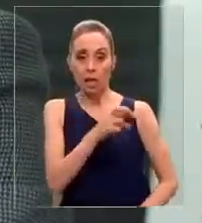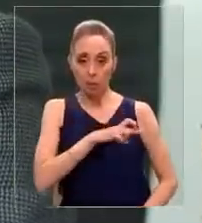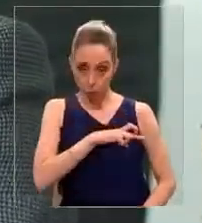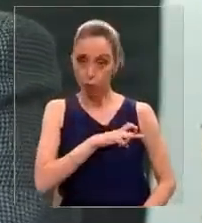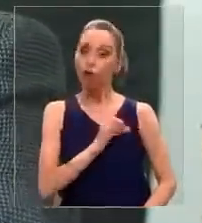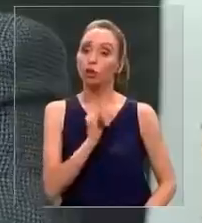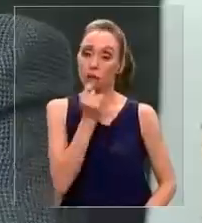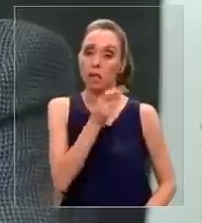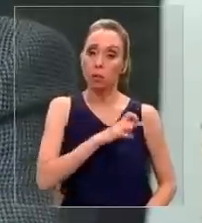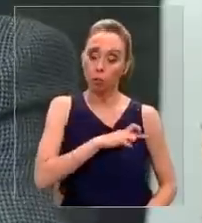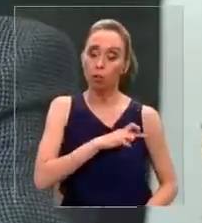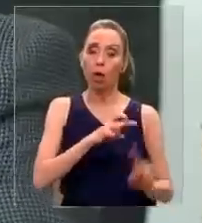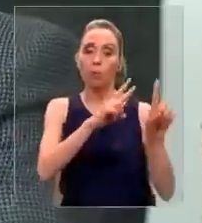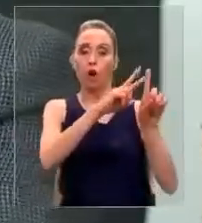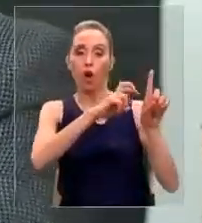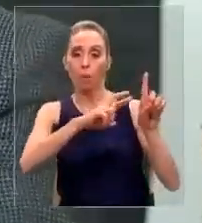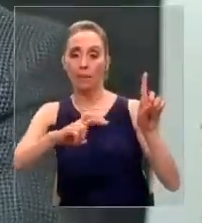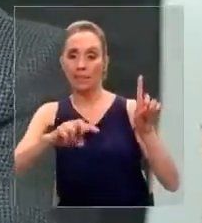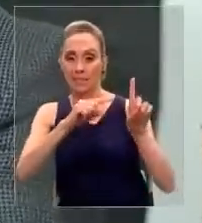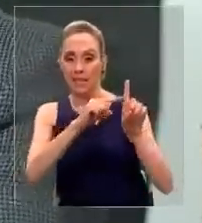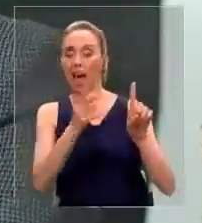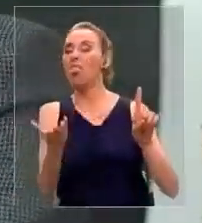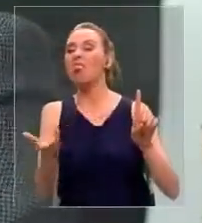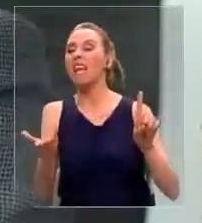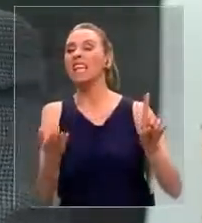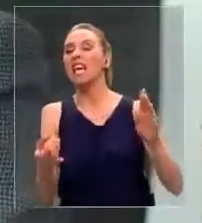calidad de imputado porque está siendo investigado y eso es ¿imputado un